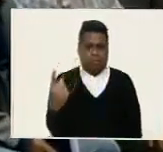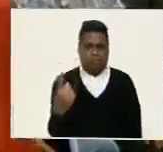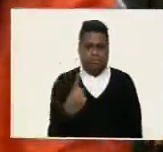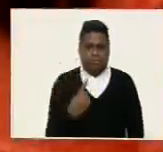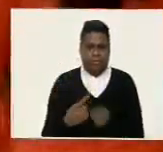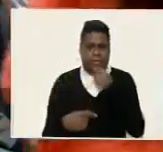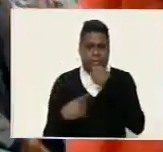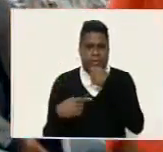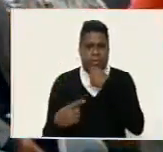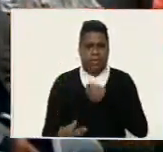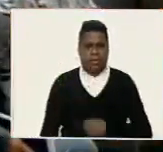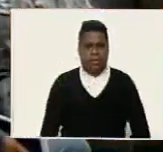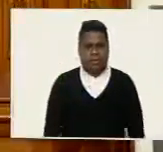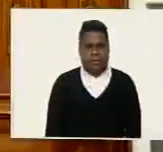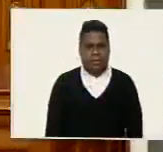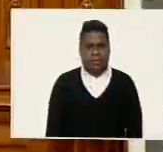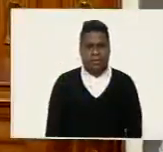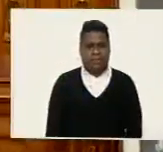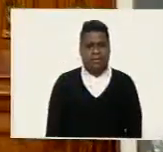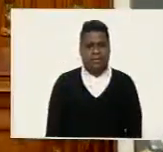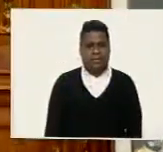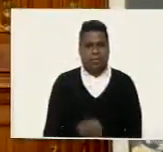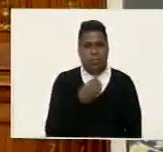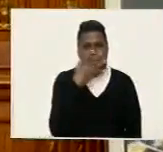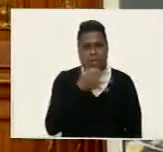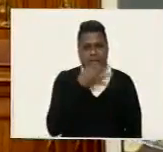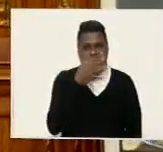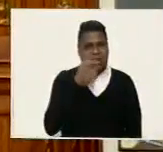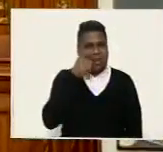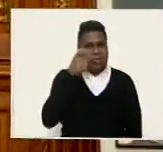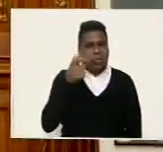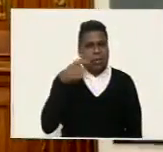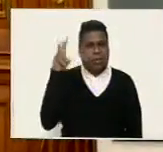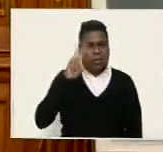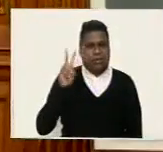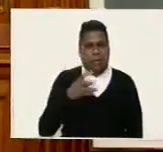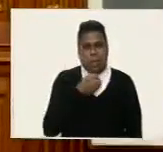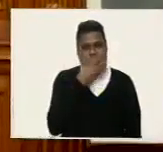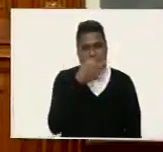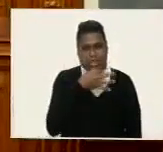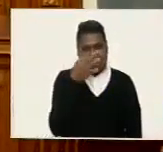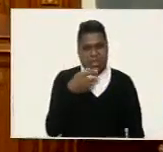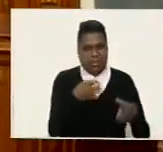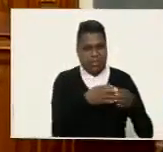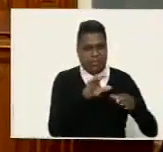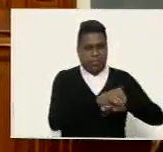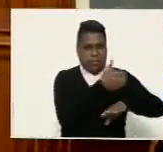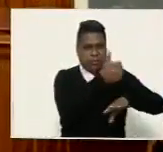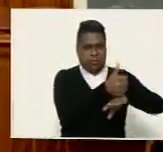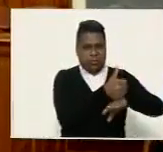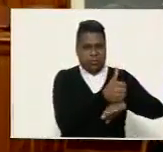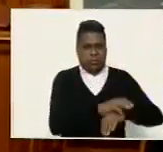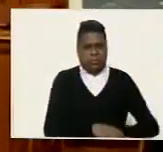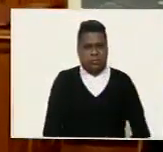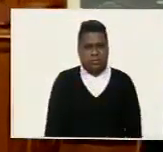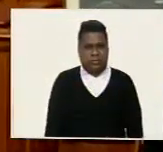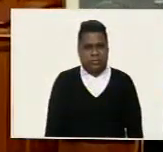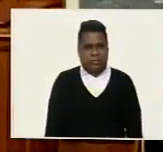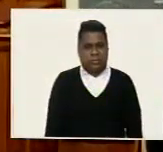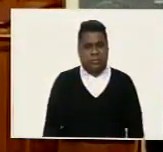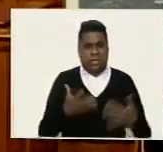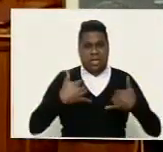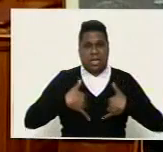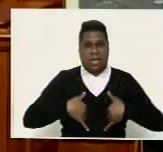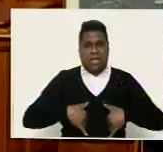Edis. Ok. Buenas tardes al pueblo venezolano, buenas tardes a nuestra junta directiva, a nuestro ilustre hijo de Monagas,